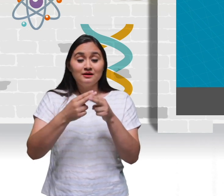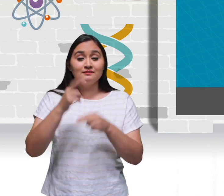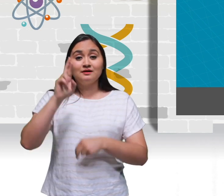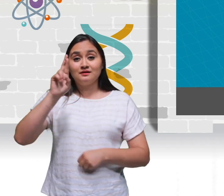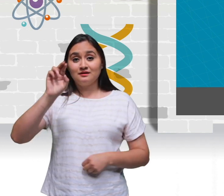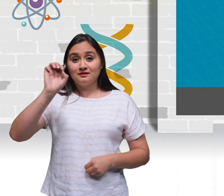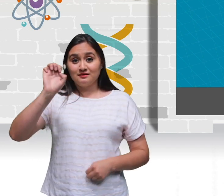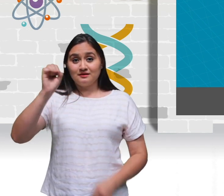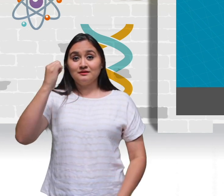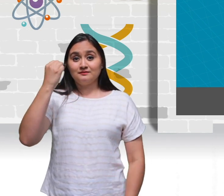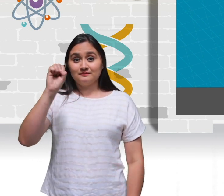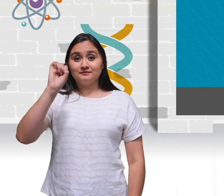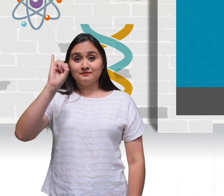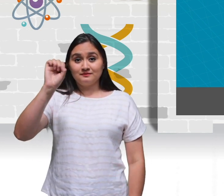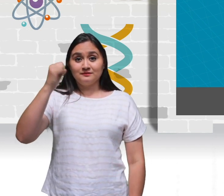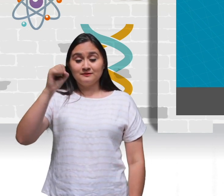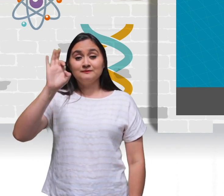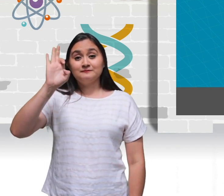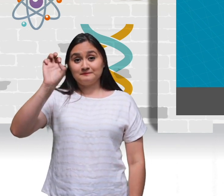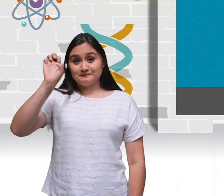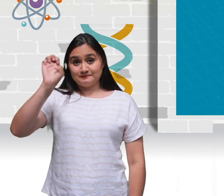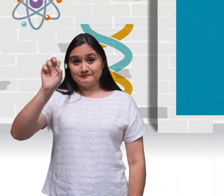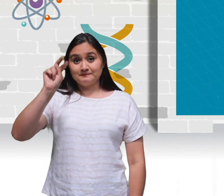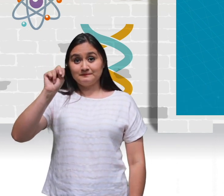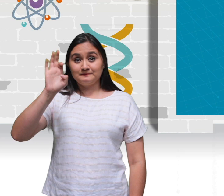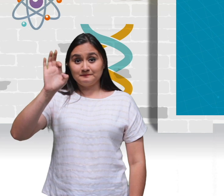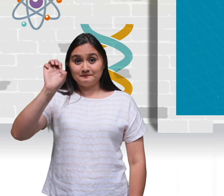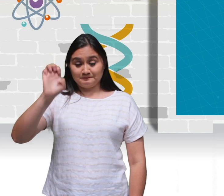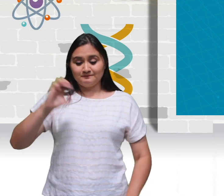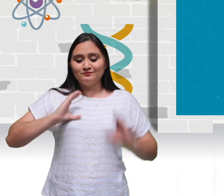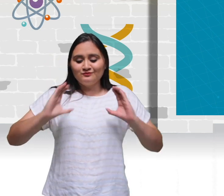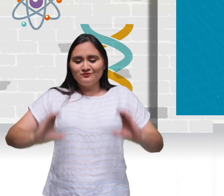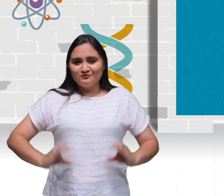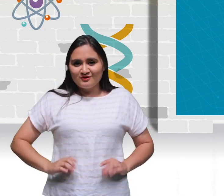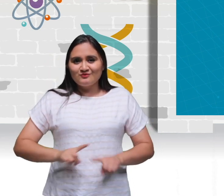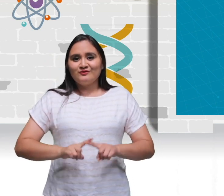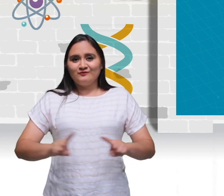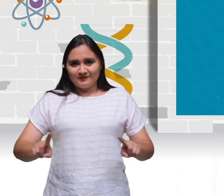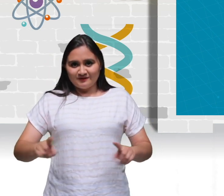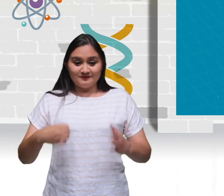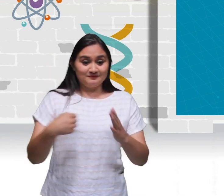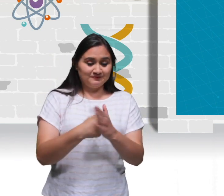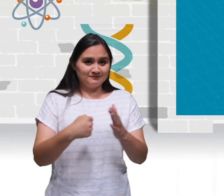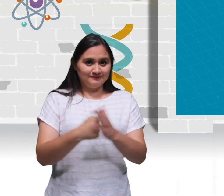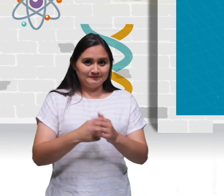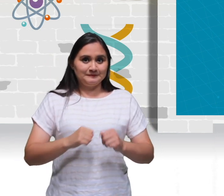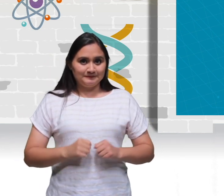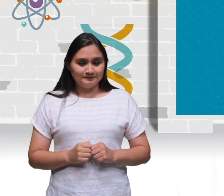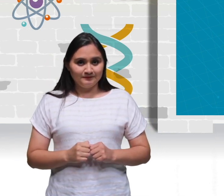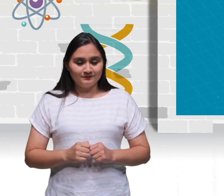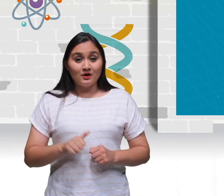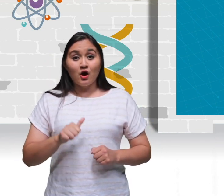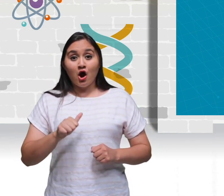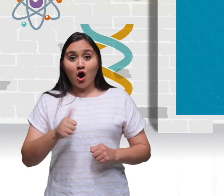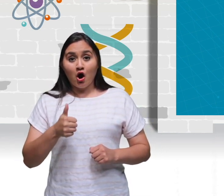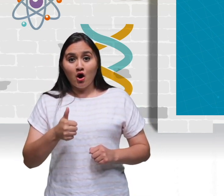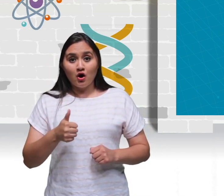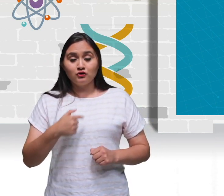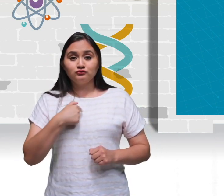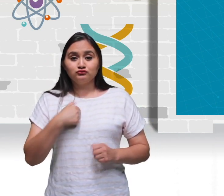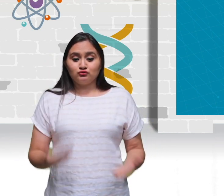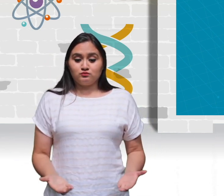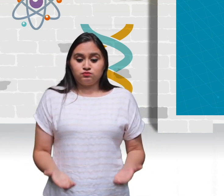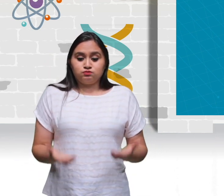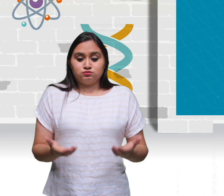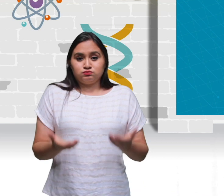resistente, porque se opone al movimiento del cuerpo. Una fuerza perpendicular al desplazamiento no